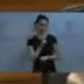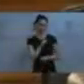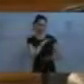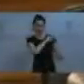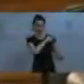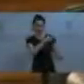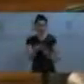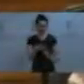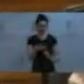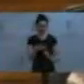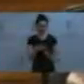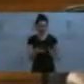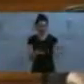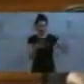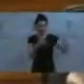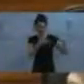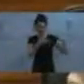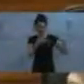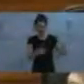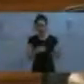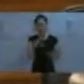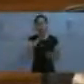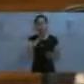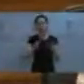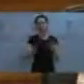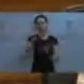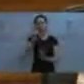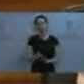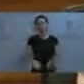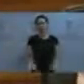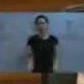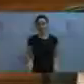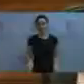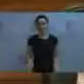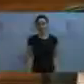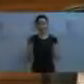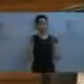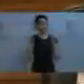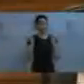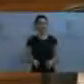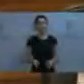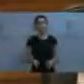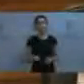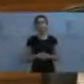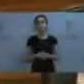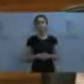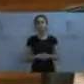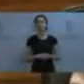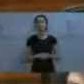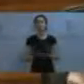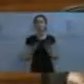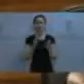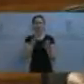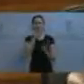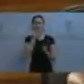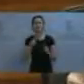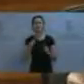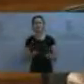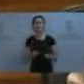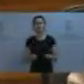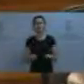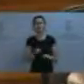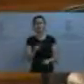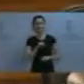después, tenemos el 47%. Obviamente, hemos ido a peor. Y además, con un tema muy sencillo. Son los parados